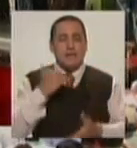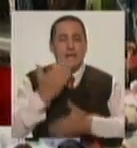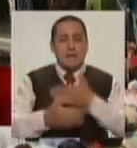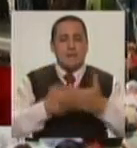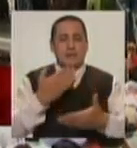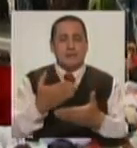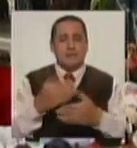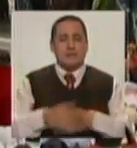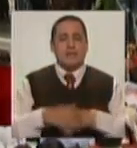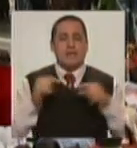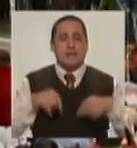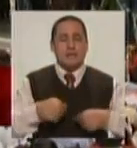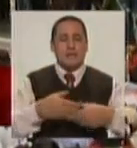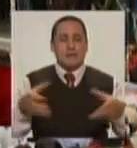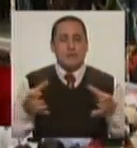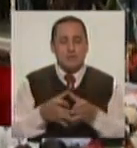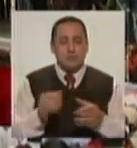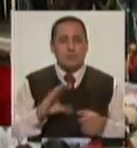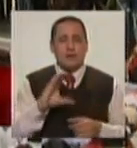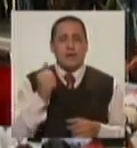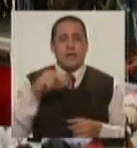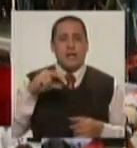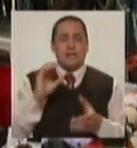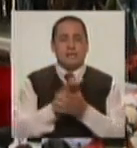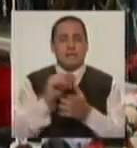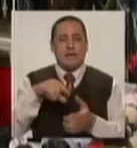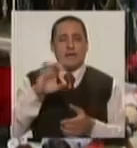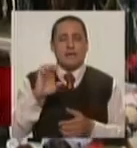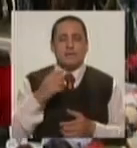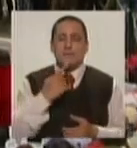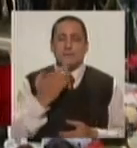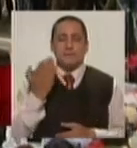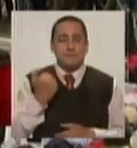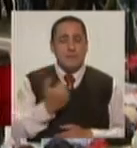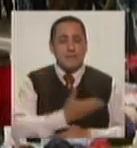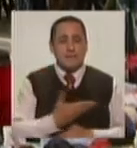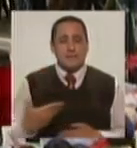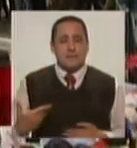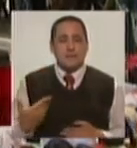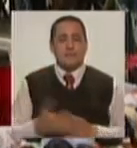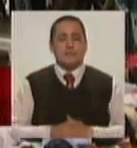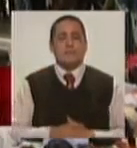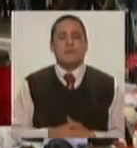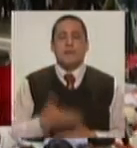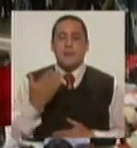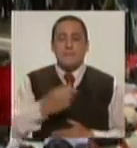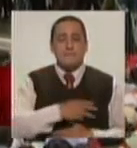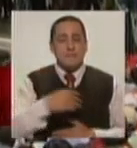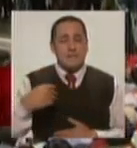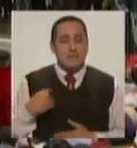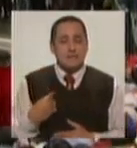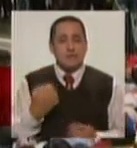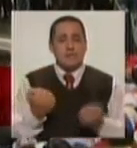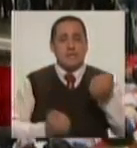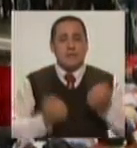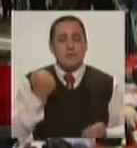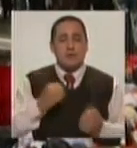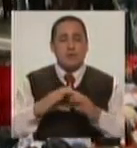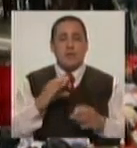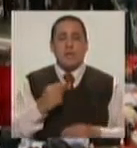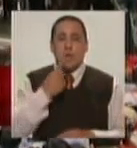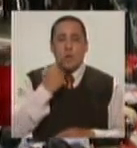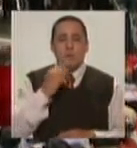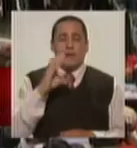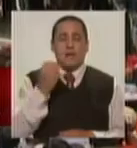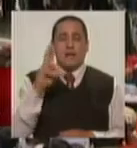desarrolla en el distrito de Canchaque, en Huancabamba. Señor presidente, señor ministro de Transportes, Carlos